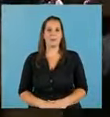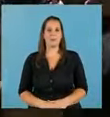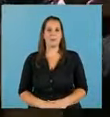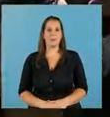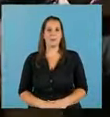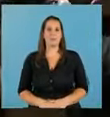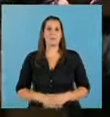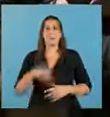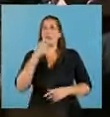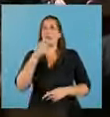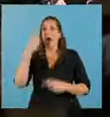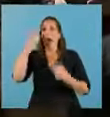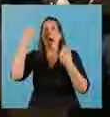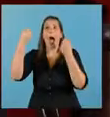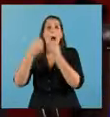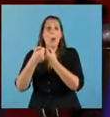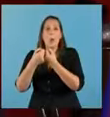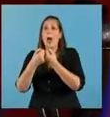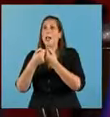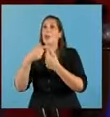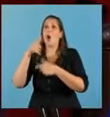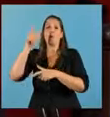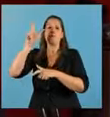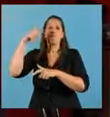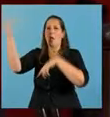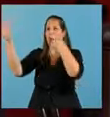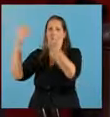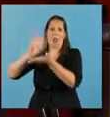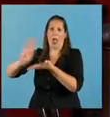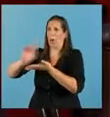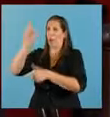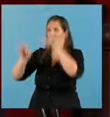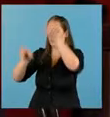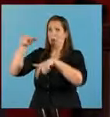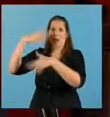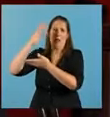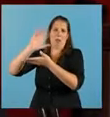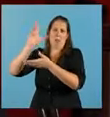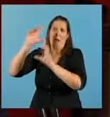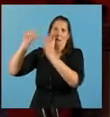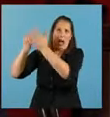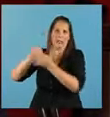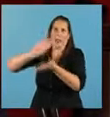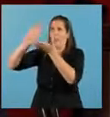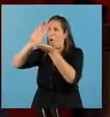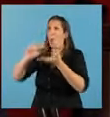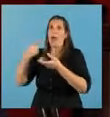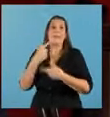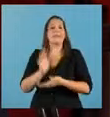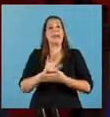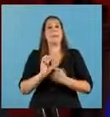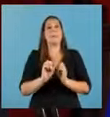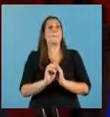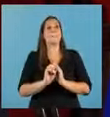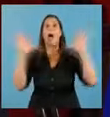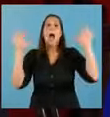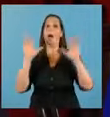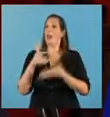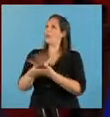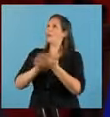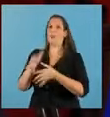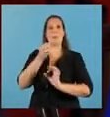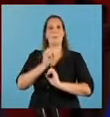Ningún acuerdo sostenible con nuestros acreedores externos será mágico ni milagroso. Por más virtuoso que pueda resultar en la defensa de